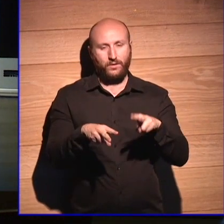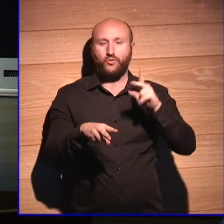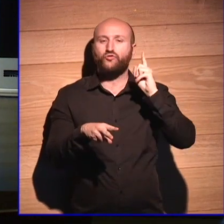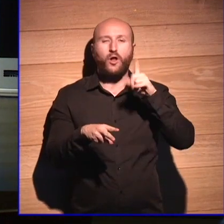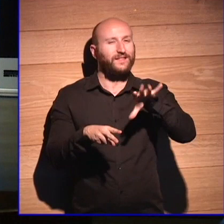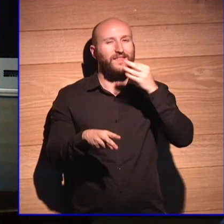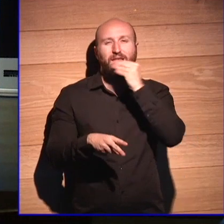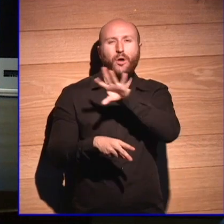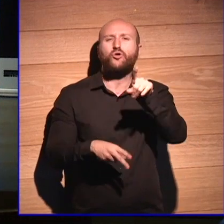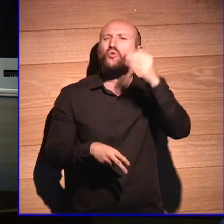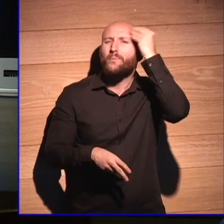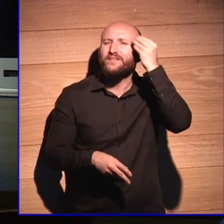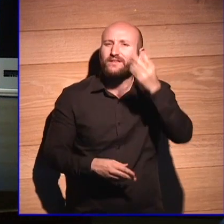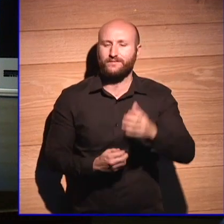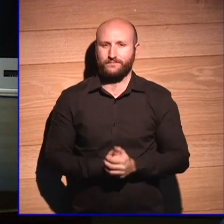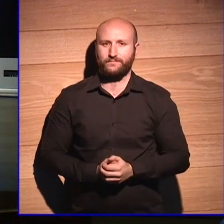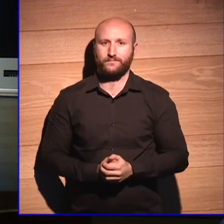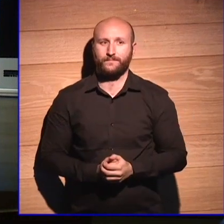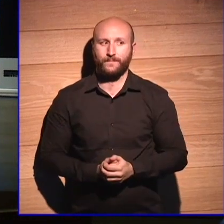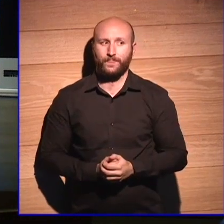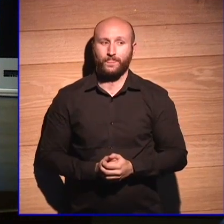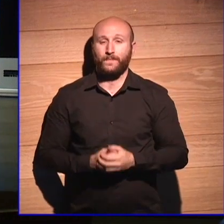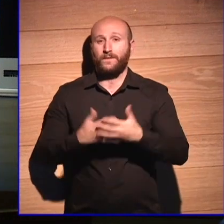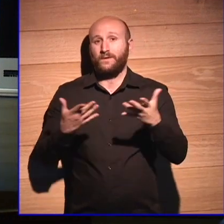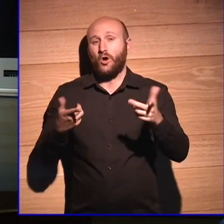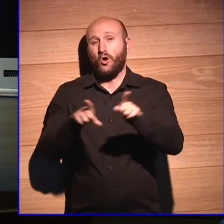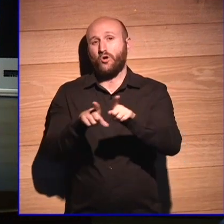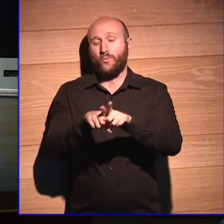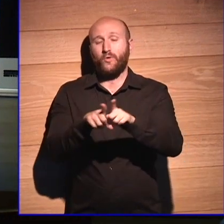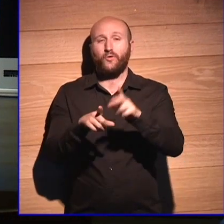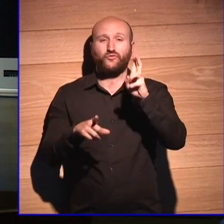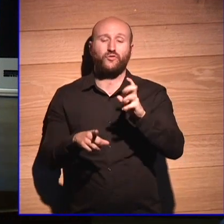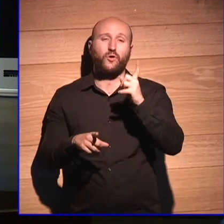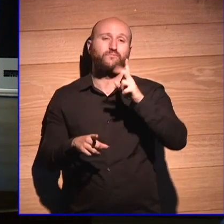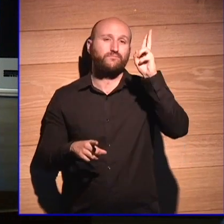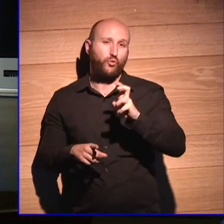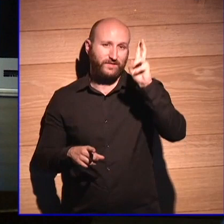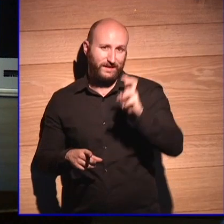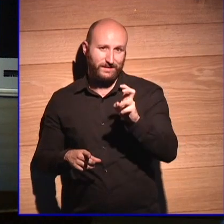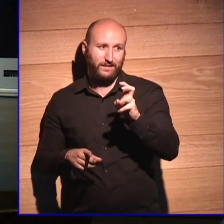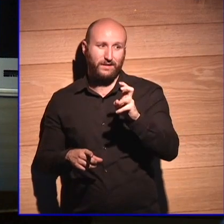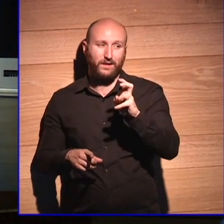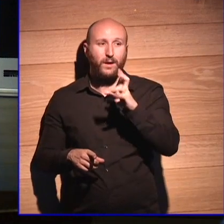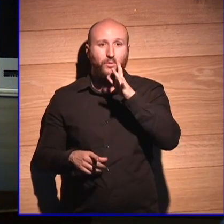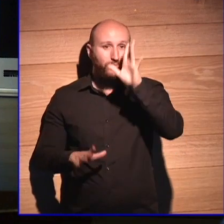¿Qué piensas de esto? Bueno, estos son los utilitaristas, ¿no? Que dicen que racionalmente